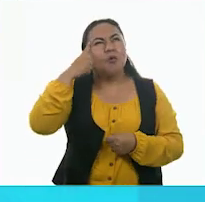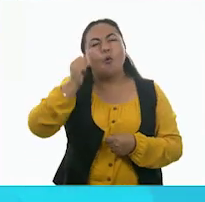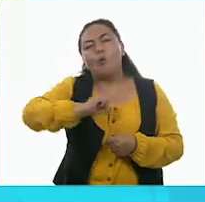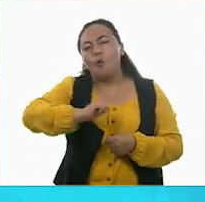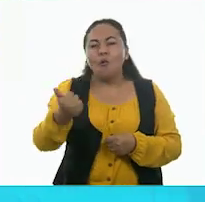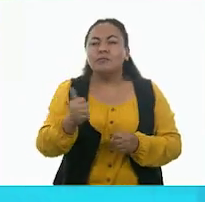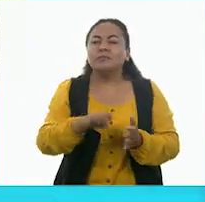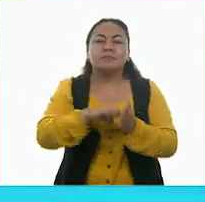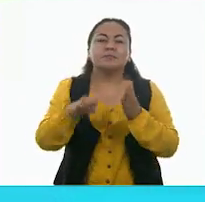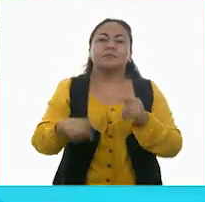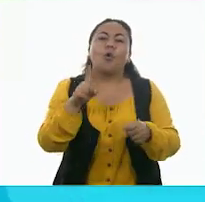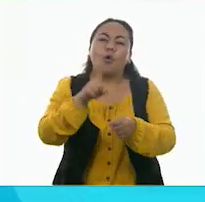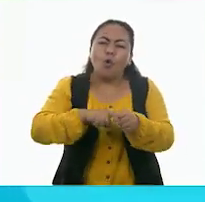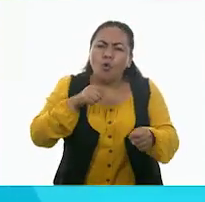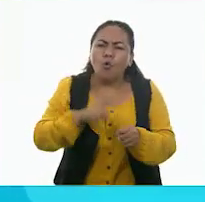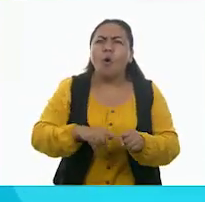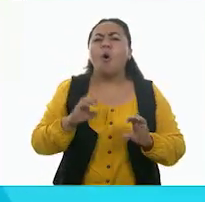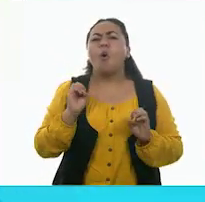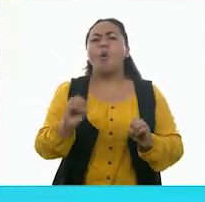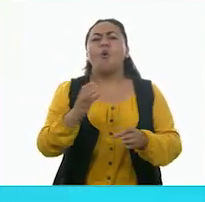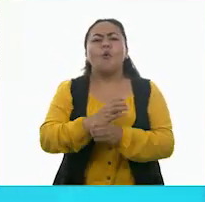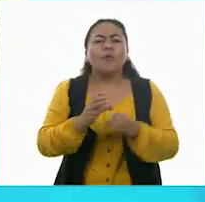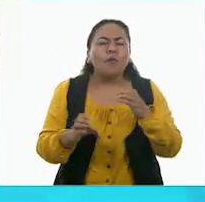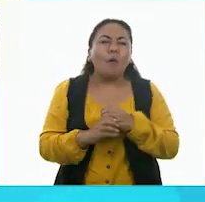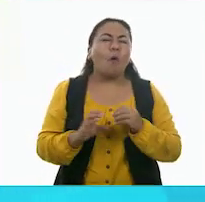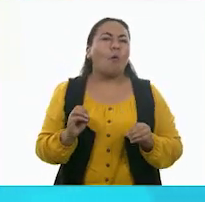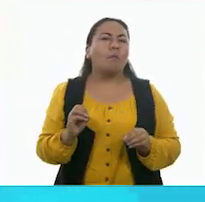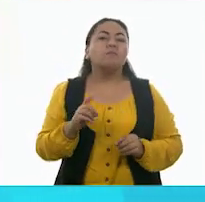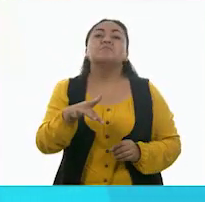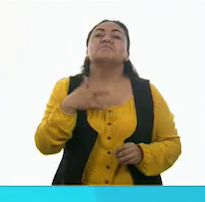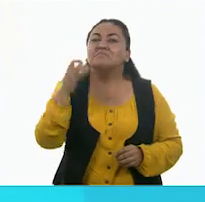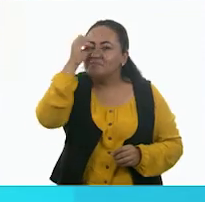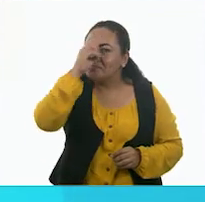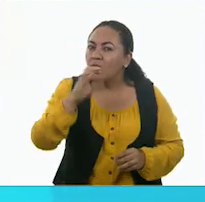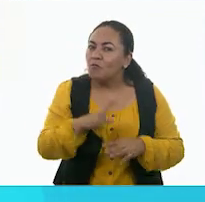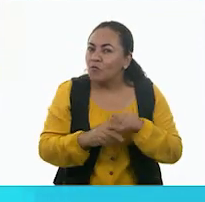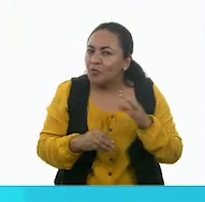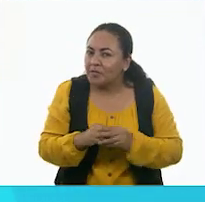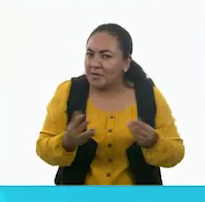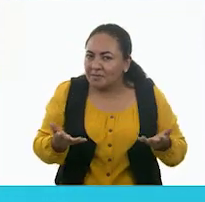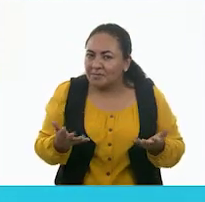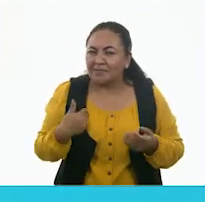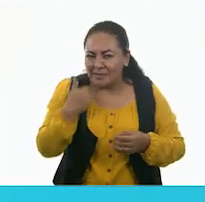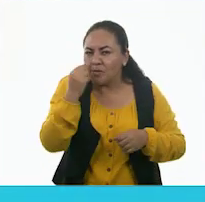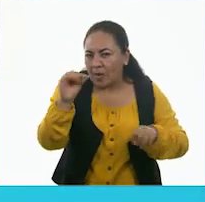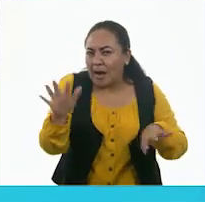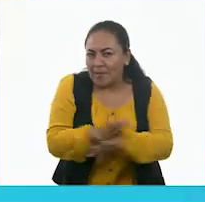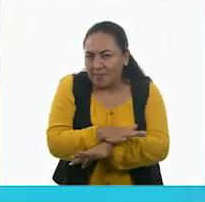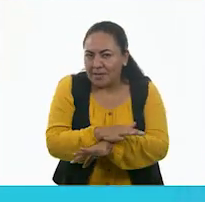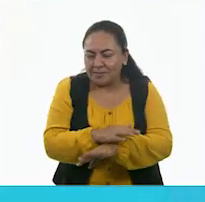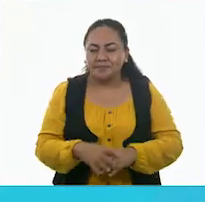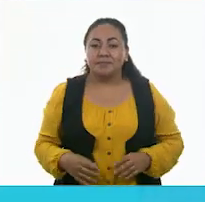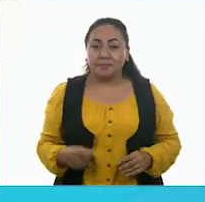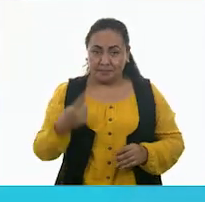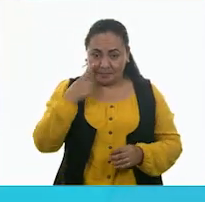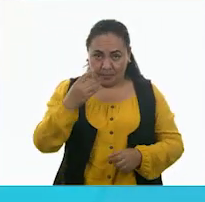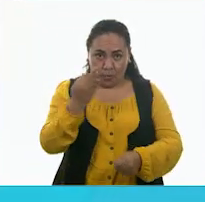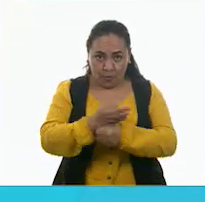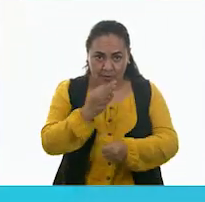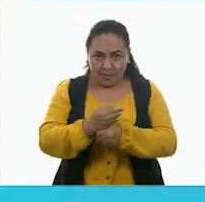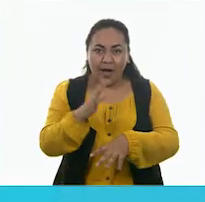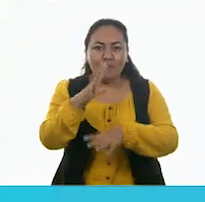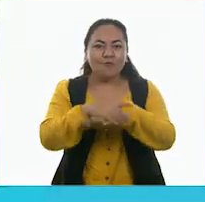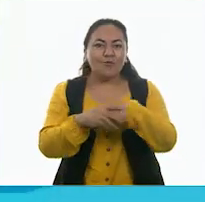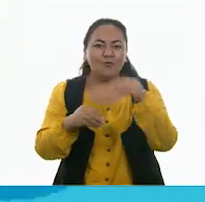como colores, cosas, o qué les parece frutas. Vamos a cambiarlo. Vamos a poner